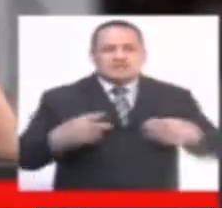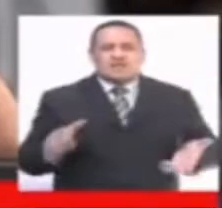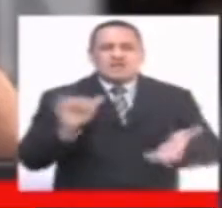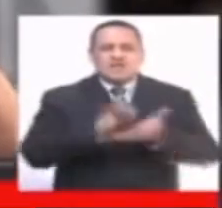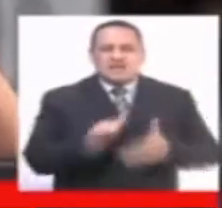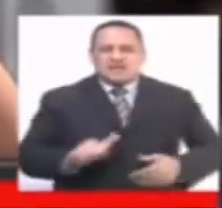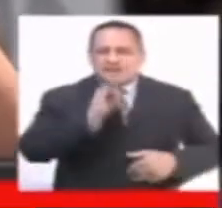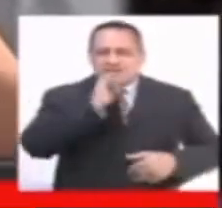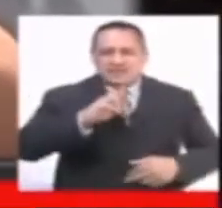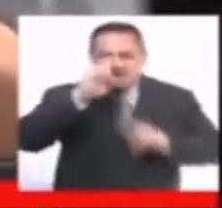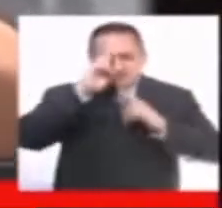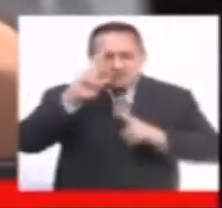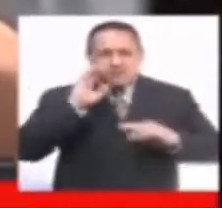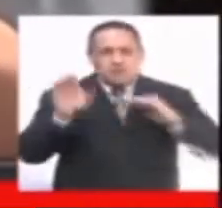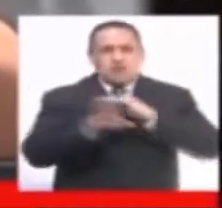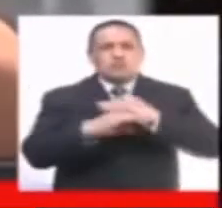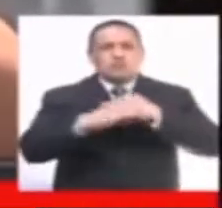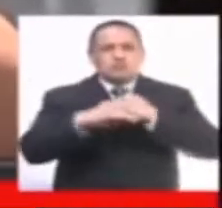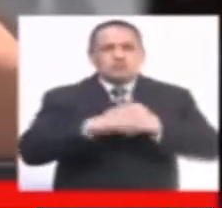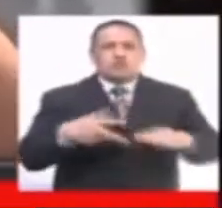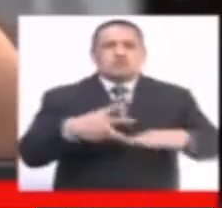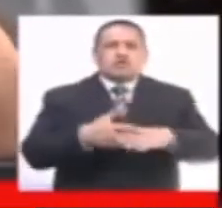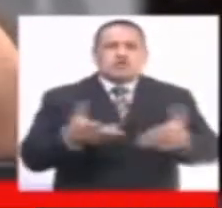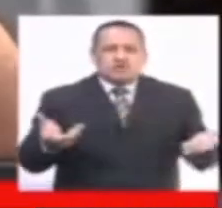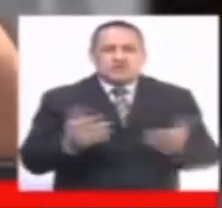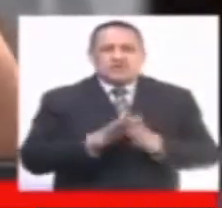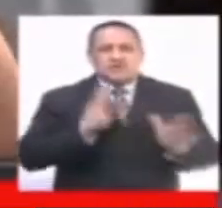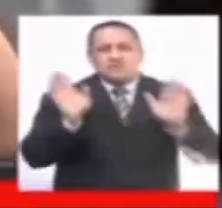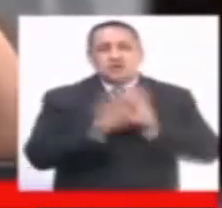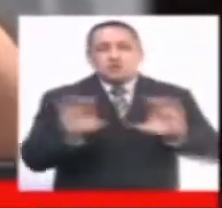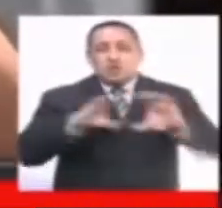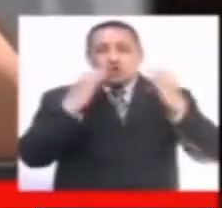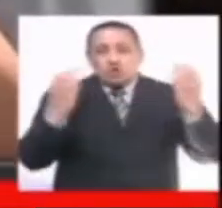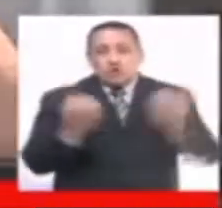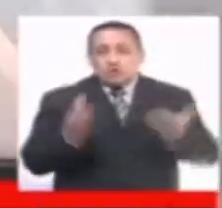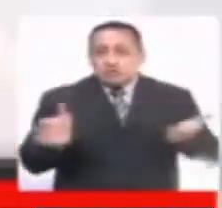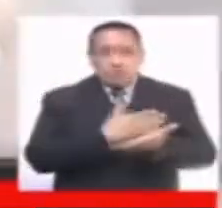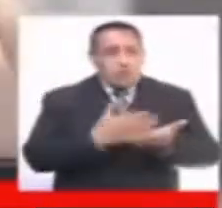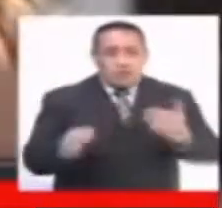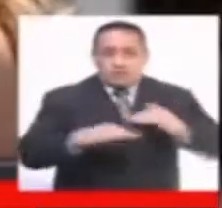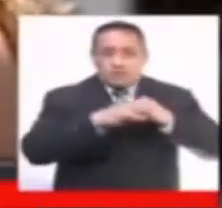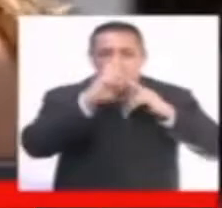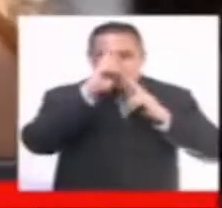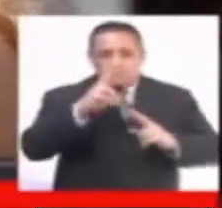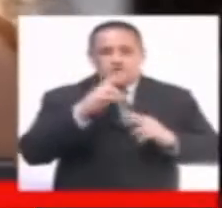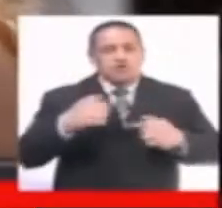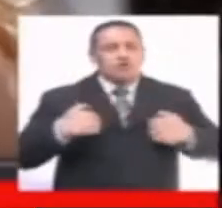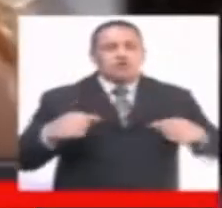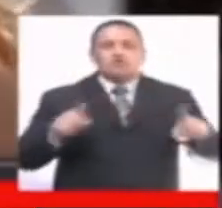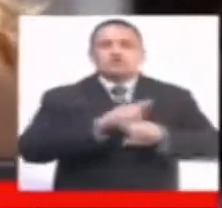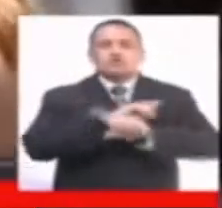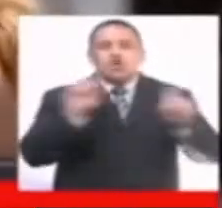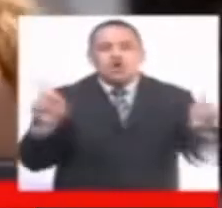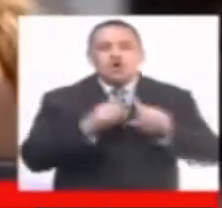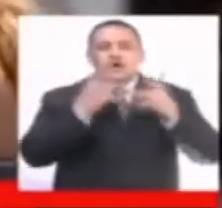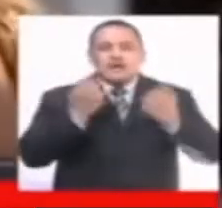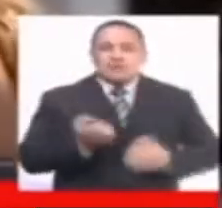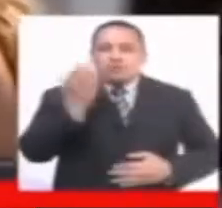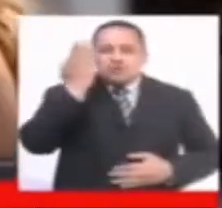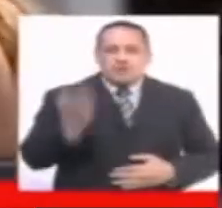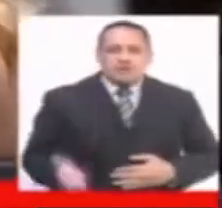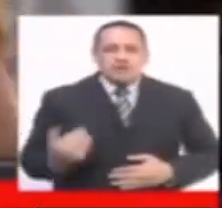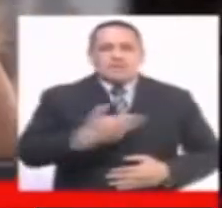la democracia se interrumpa. Sin Congreso no hay democracia. No queremos un presidente